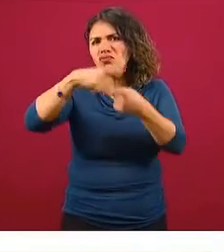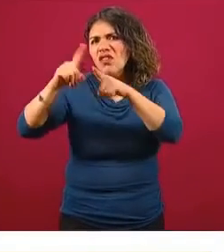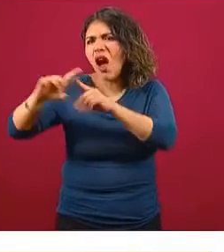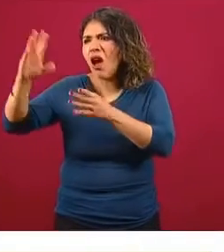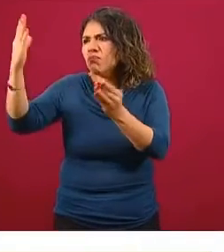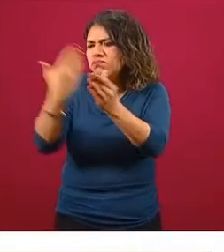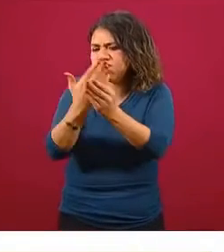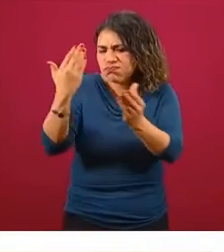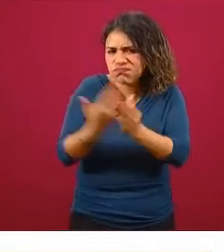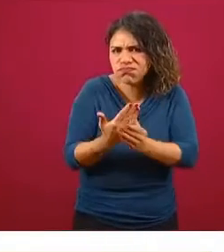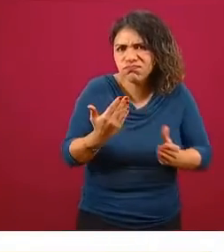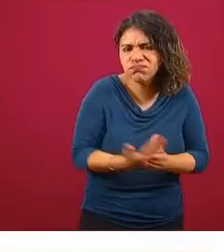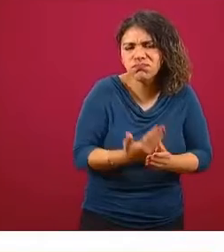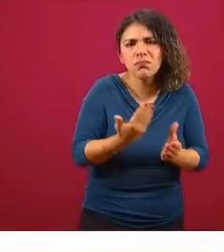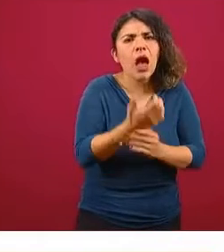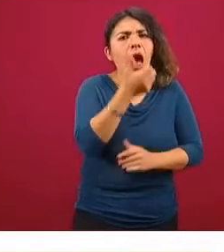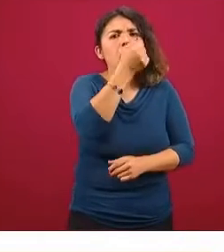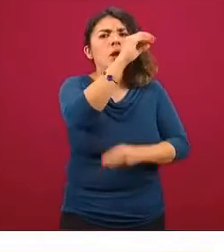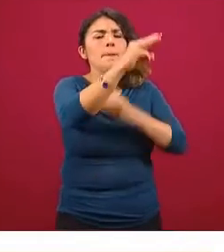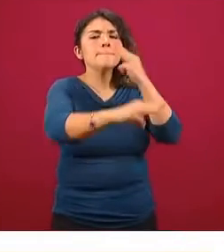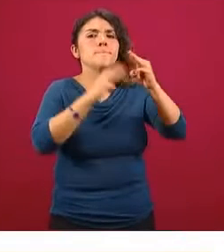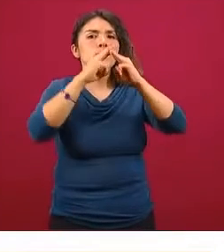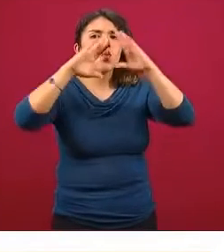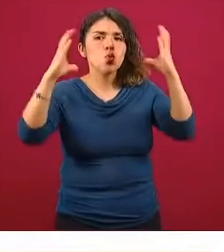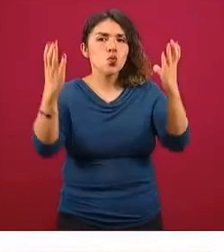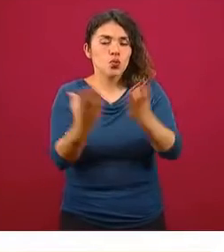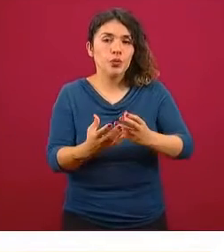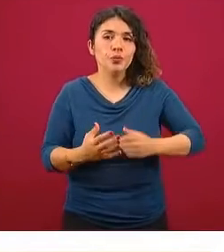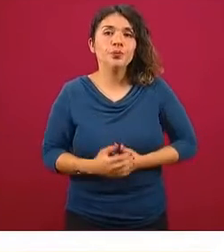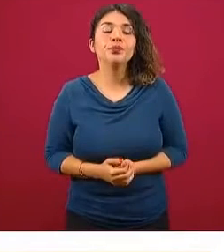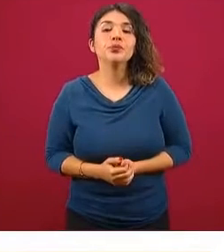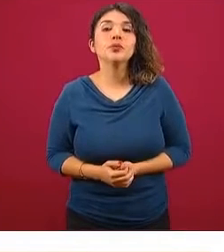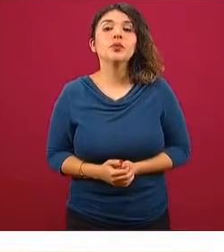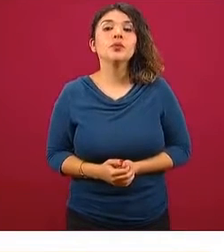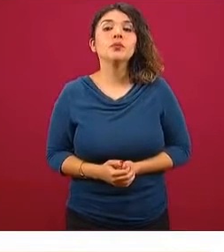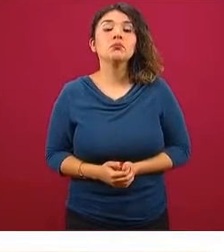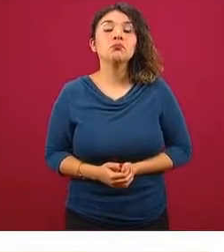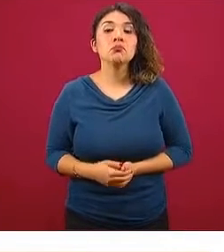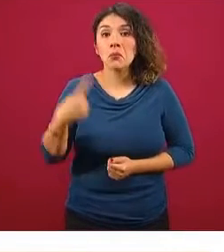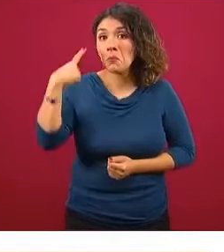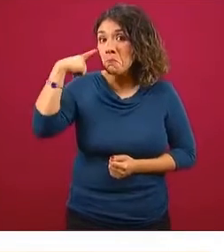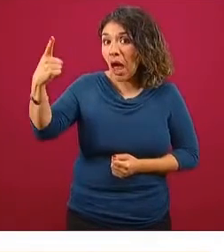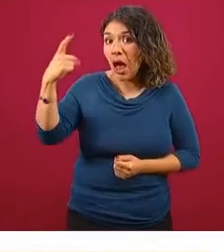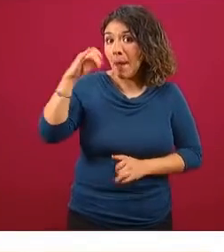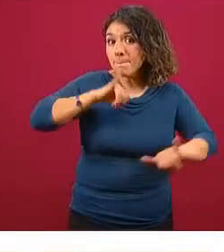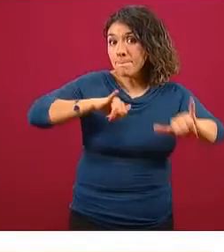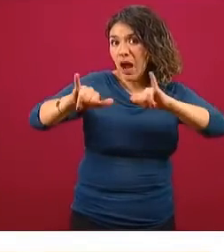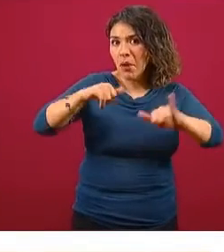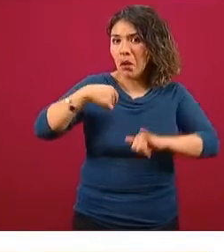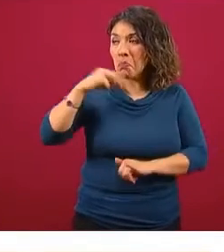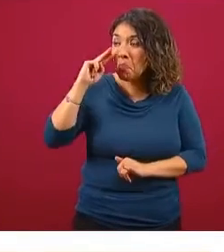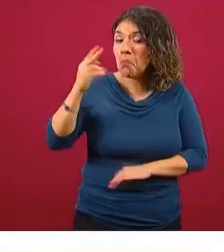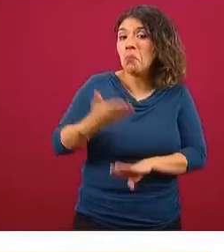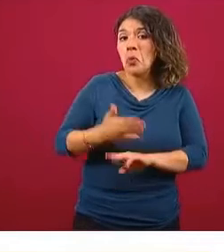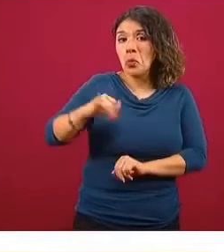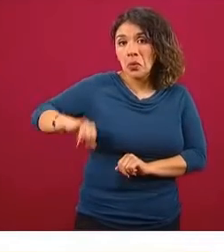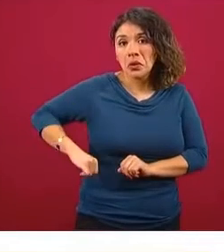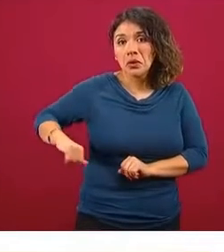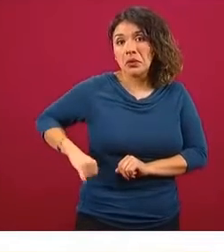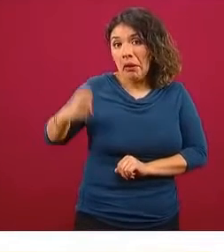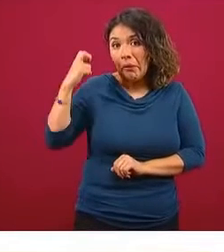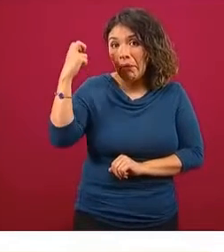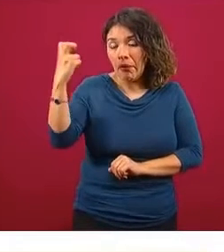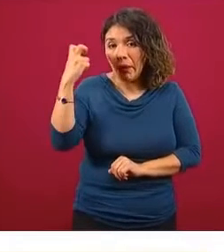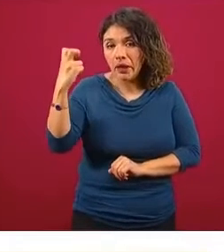fuentes en el mundo, en la práctica que se hace en el mundo. Y encontramos este mapa que nos parece muy interesante,